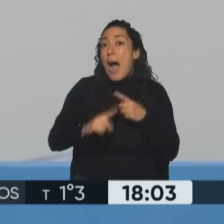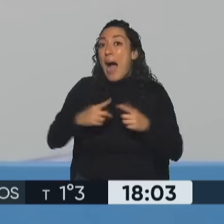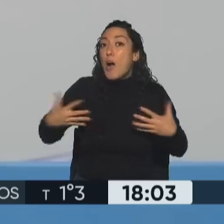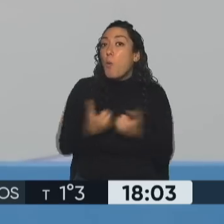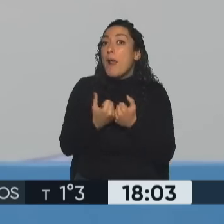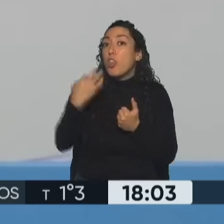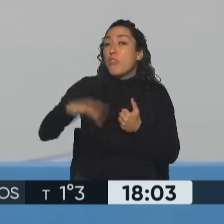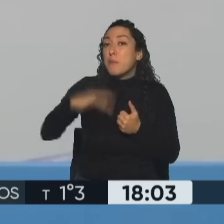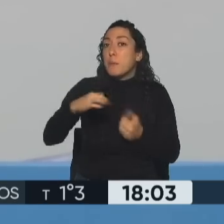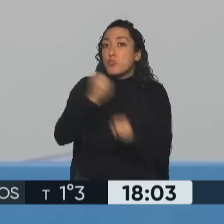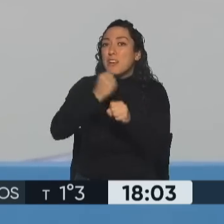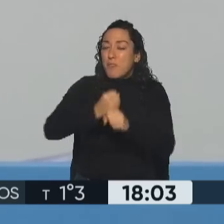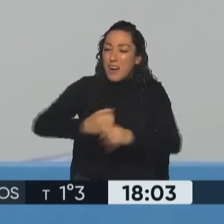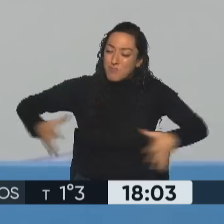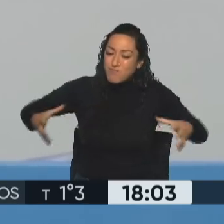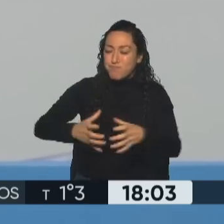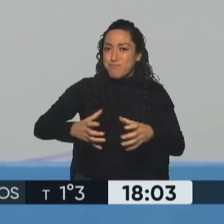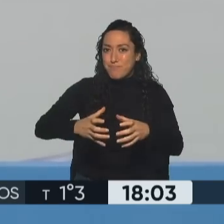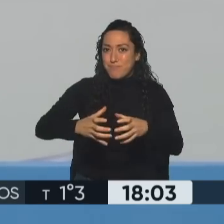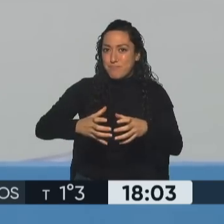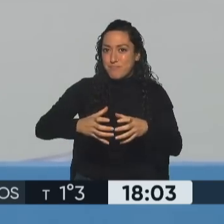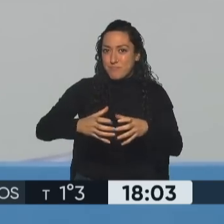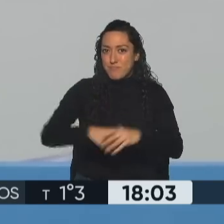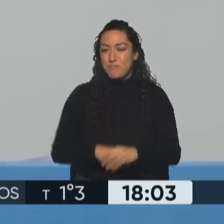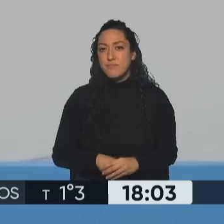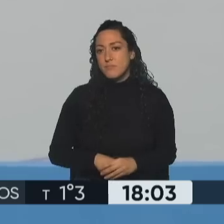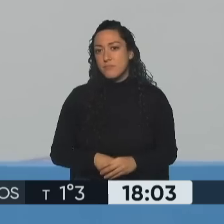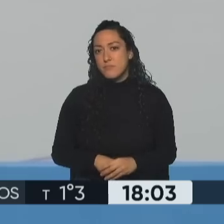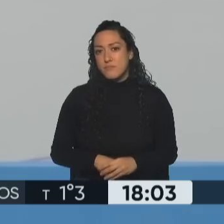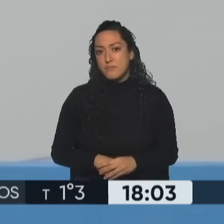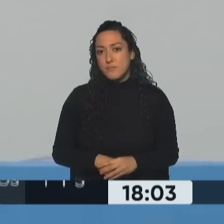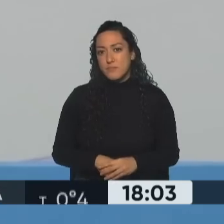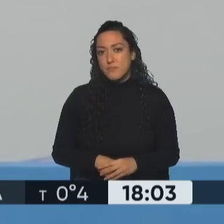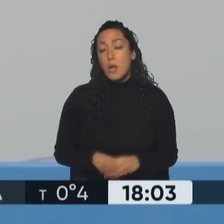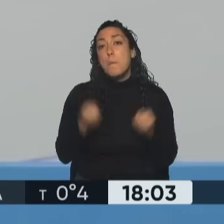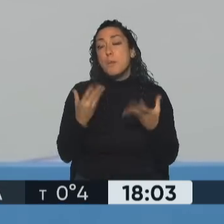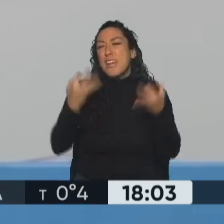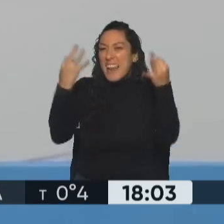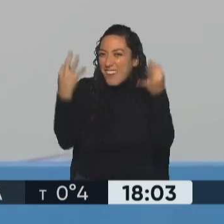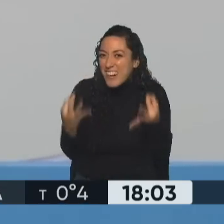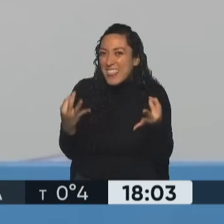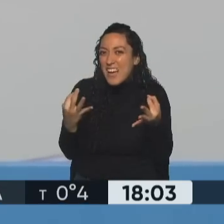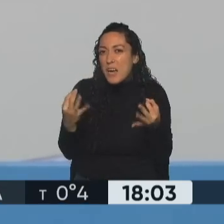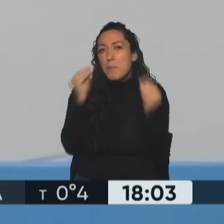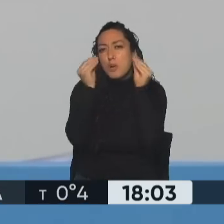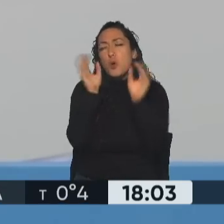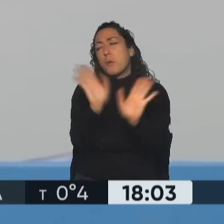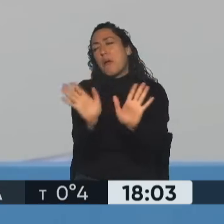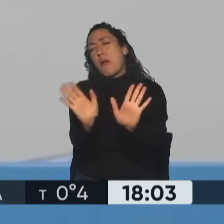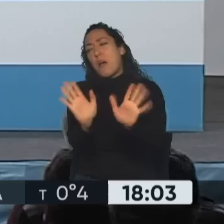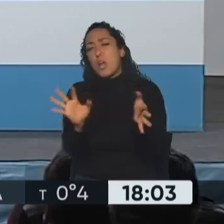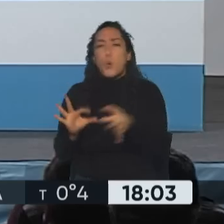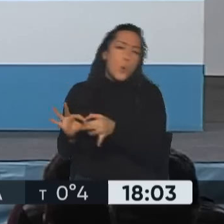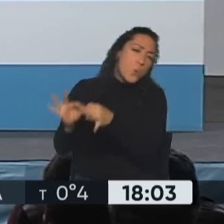el criterio para hacer estas cosas, porque la verdad que La verdad que, y que nadie se preocupe, que la